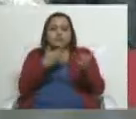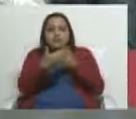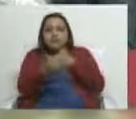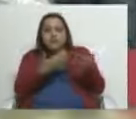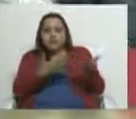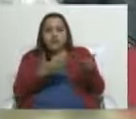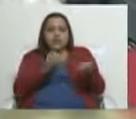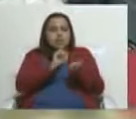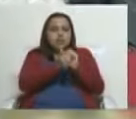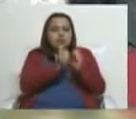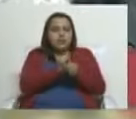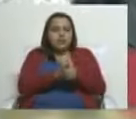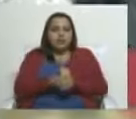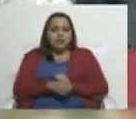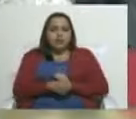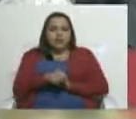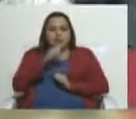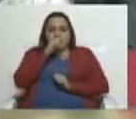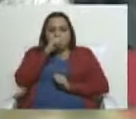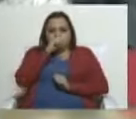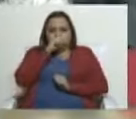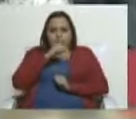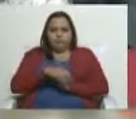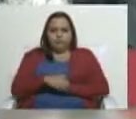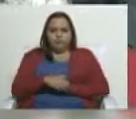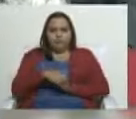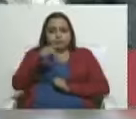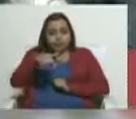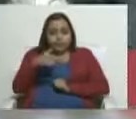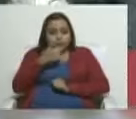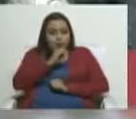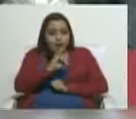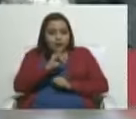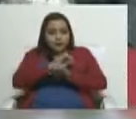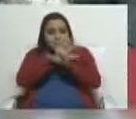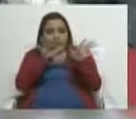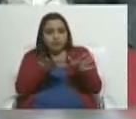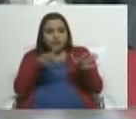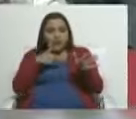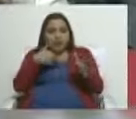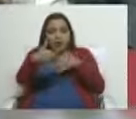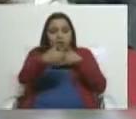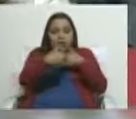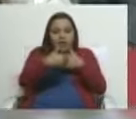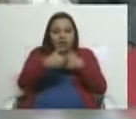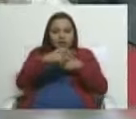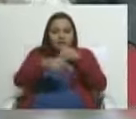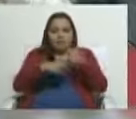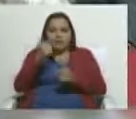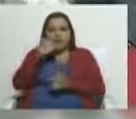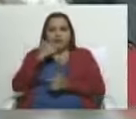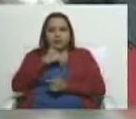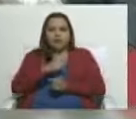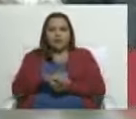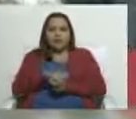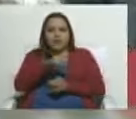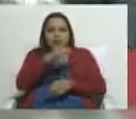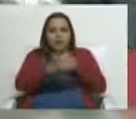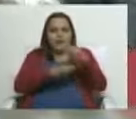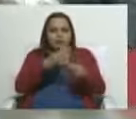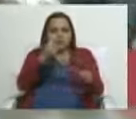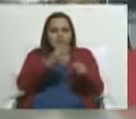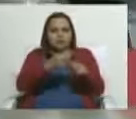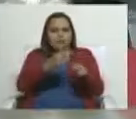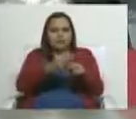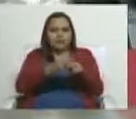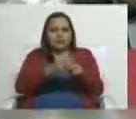seas deportista, si no manifiestas contundentemente que estás conmigo, te ataco y te violento. Y eso lo hace sumamente